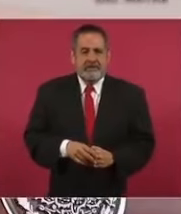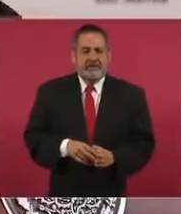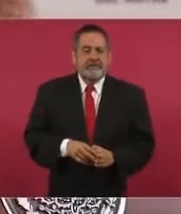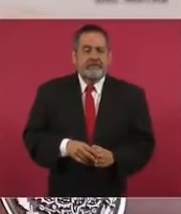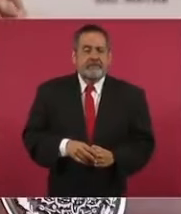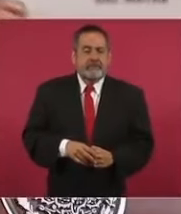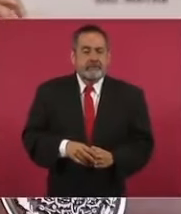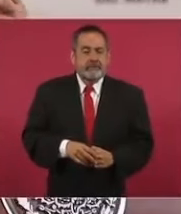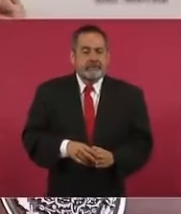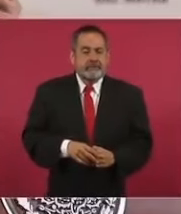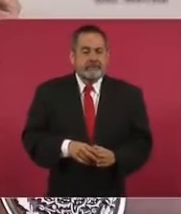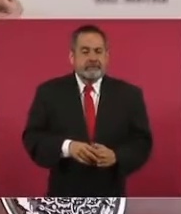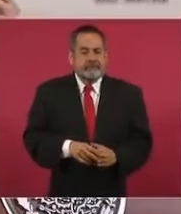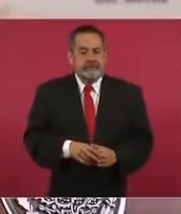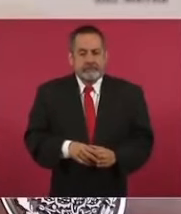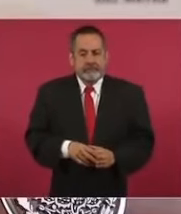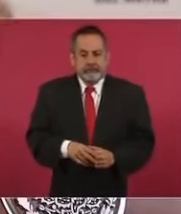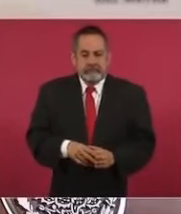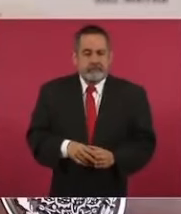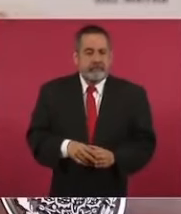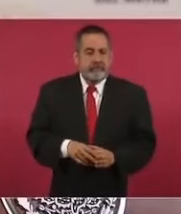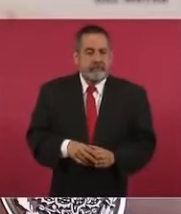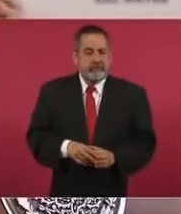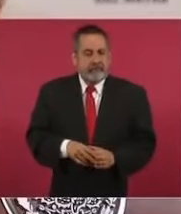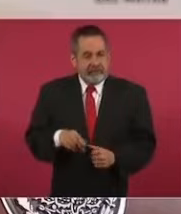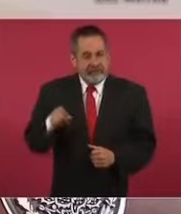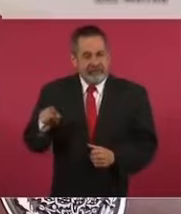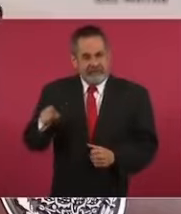de que para